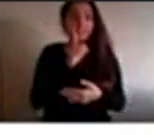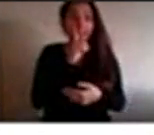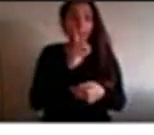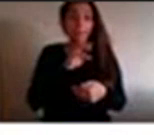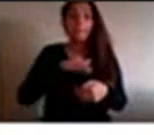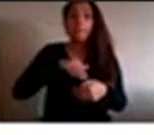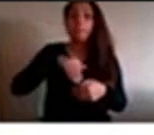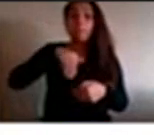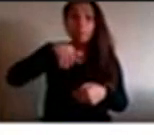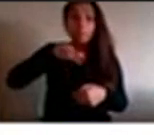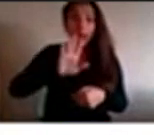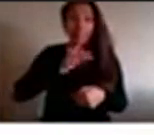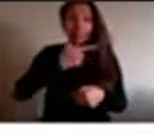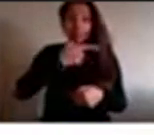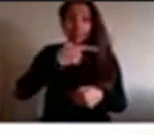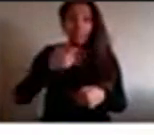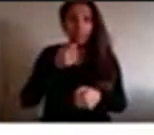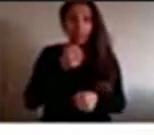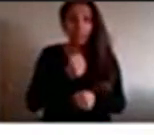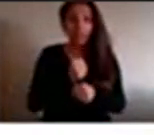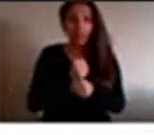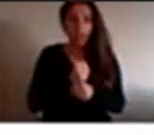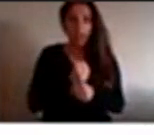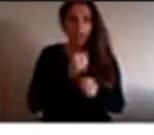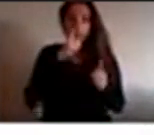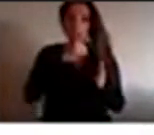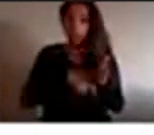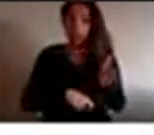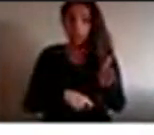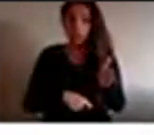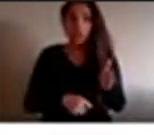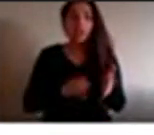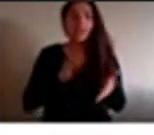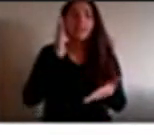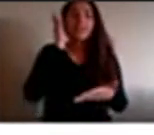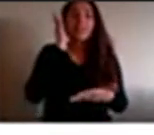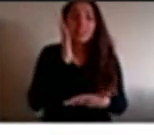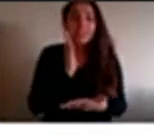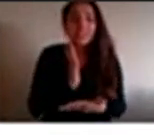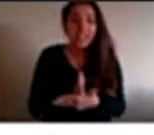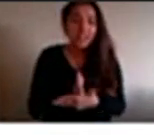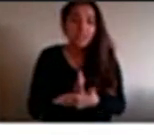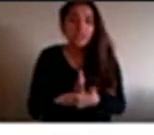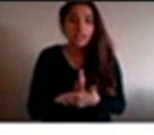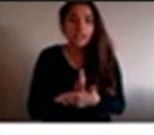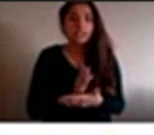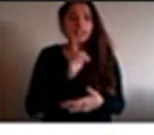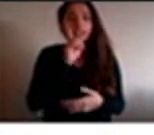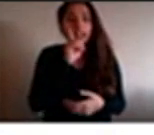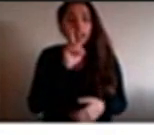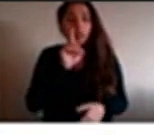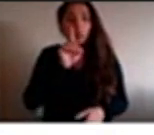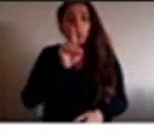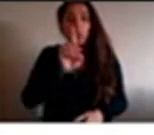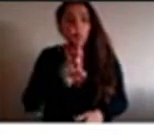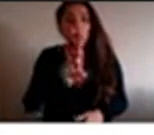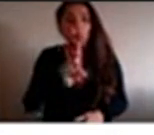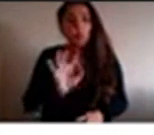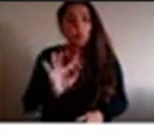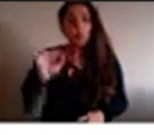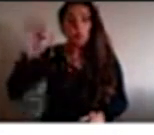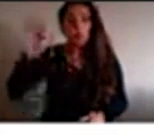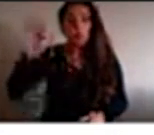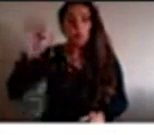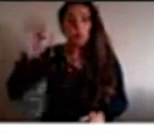1% de sus empleos para personas con discapacidad o asignatarios de una pensión de invalidez. Siguiente, por